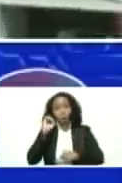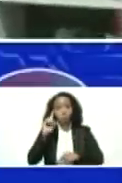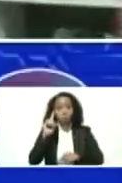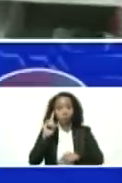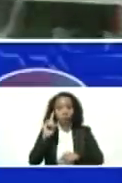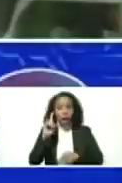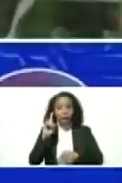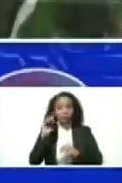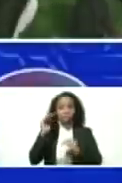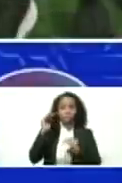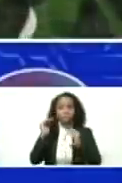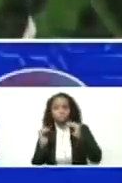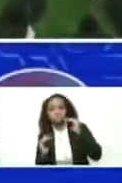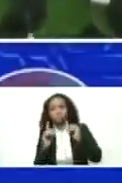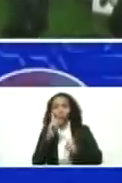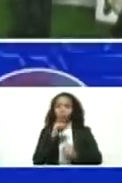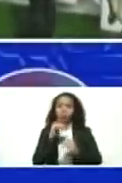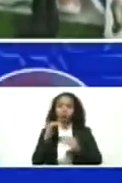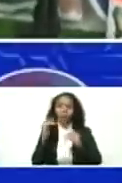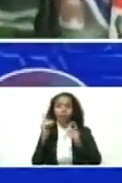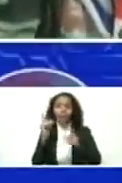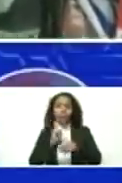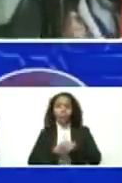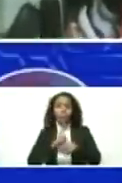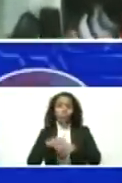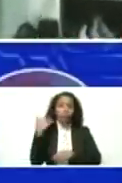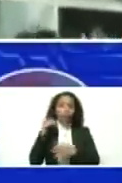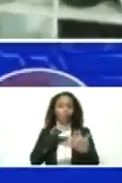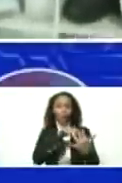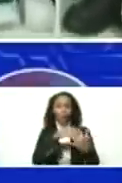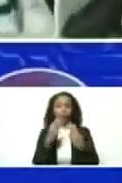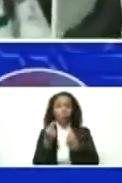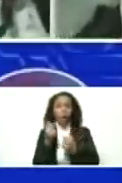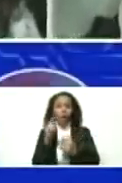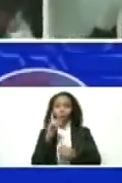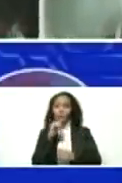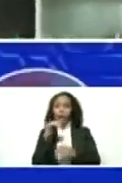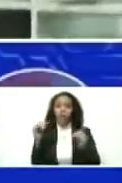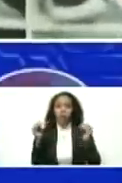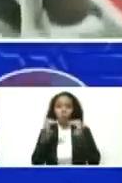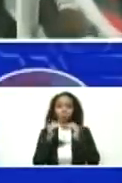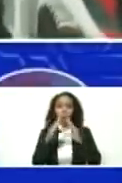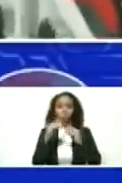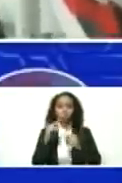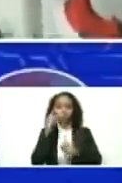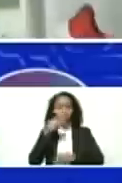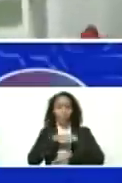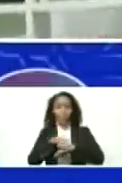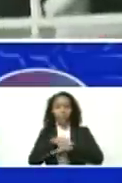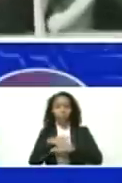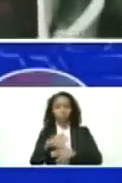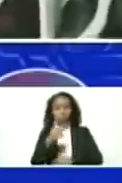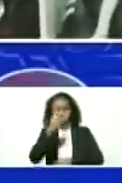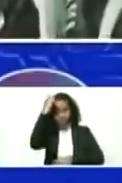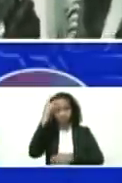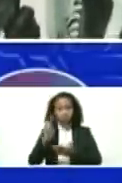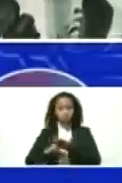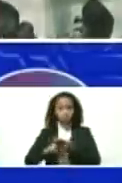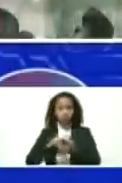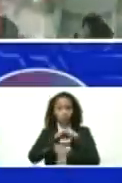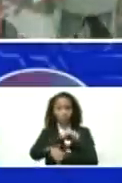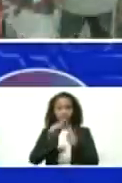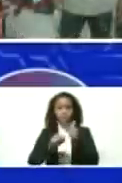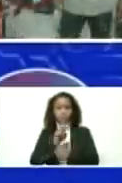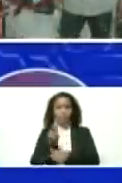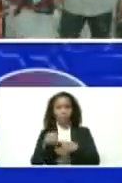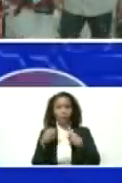las desigualdades de la época de la guerra económica. Es una de las desigualdades, ministro Tarek, que le corresponde a usted resolver como